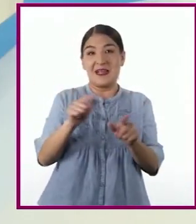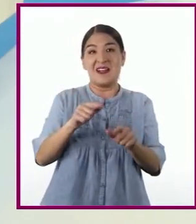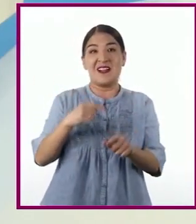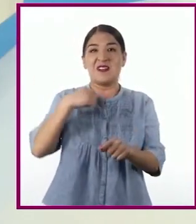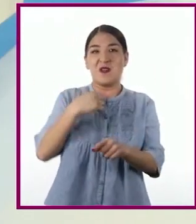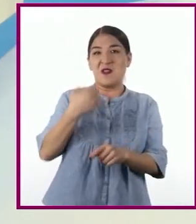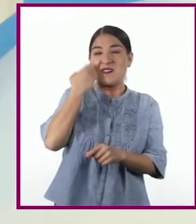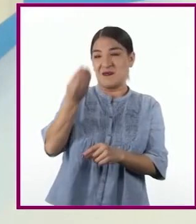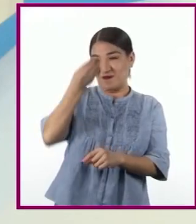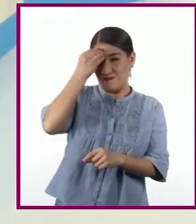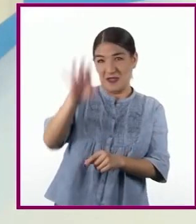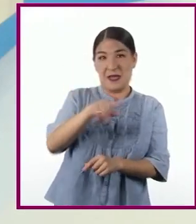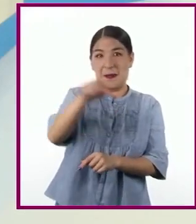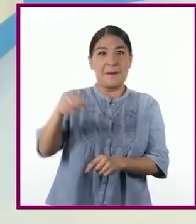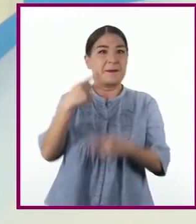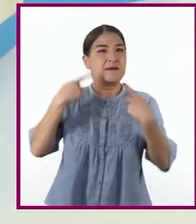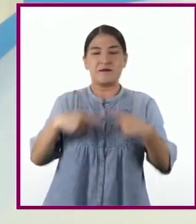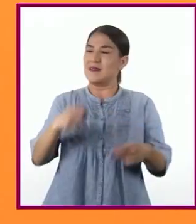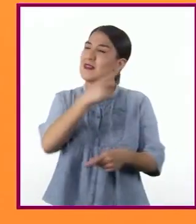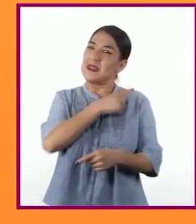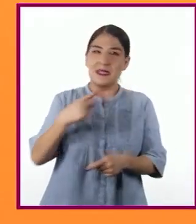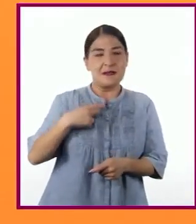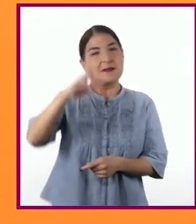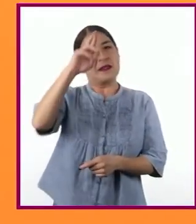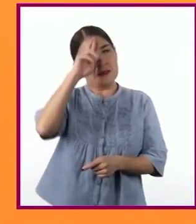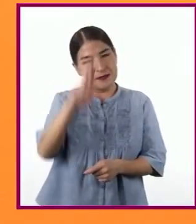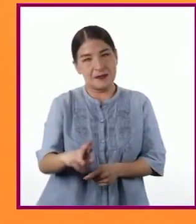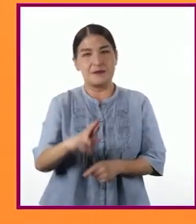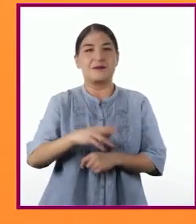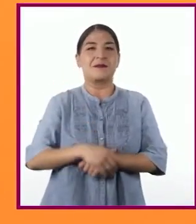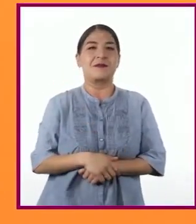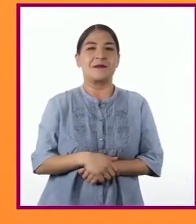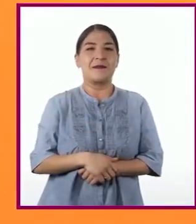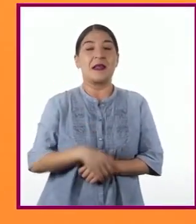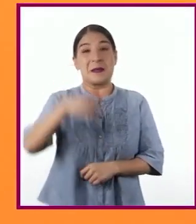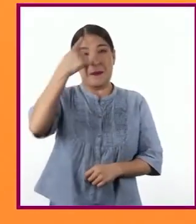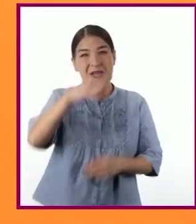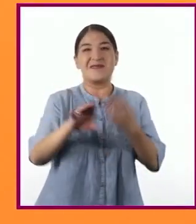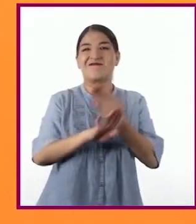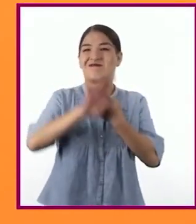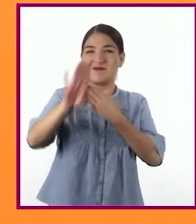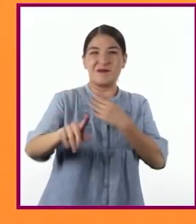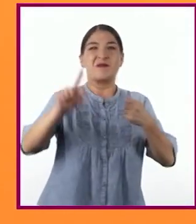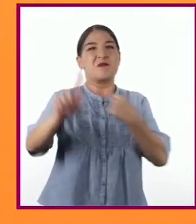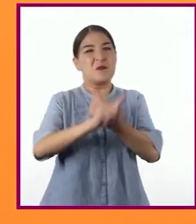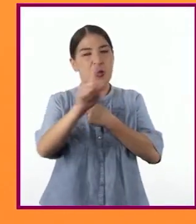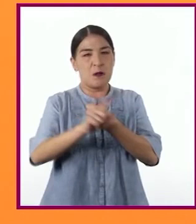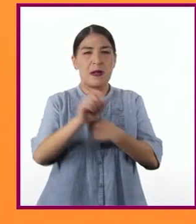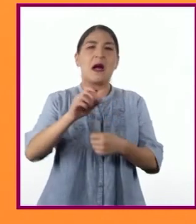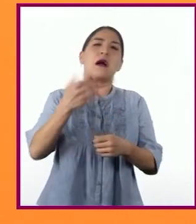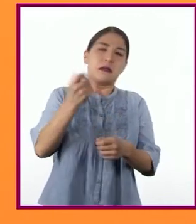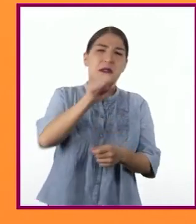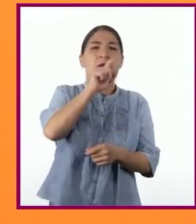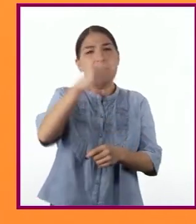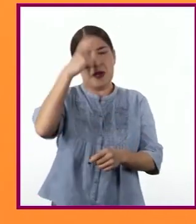de la de un grupo de personas. Para evitar conflictos o para resolverlos,